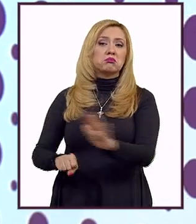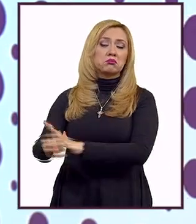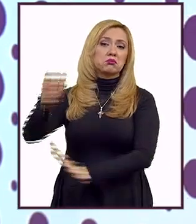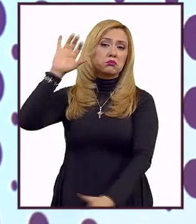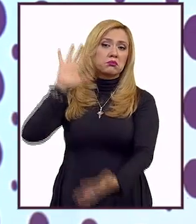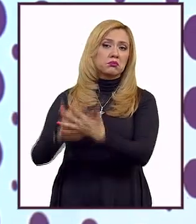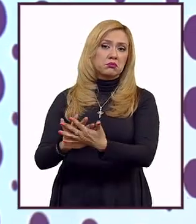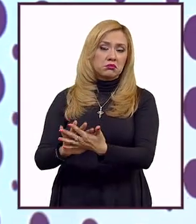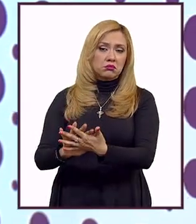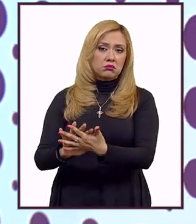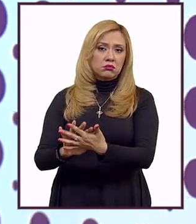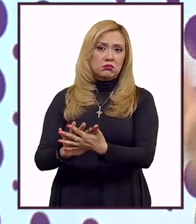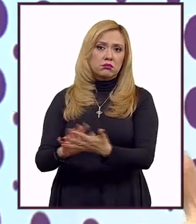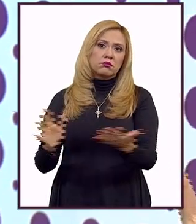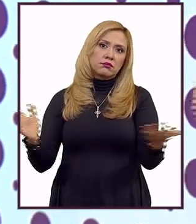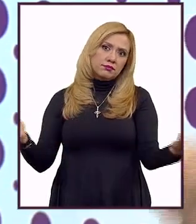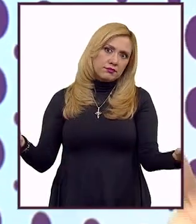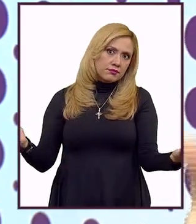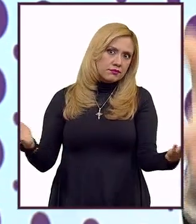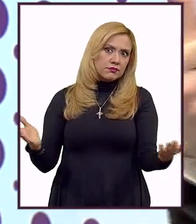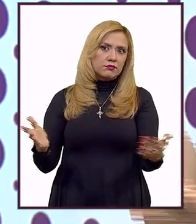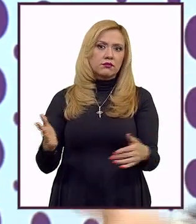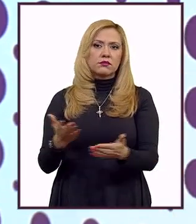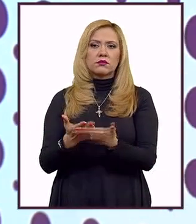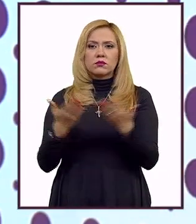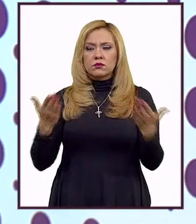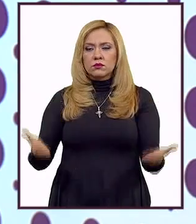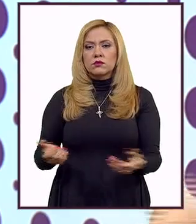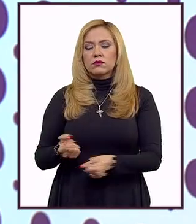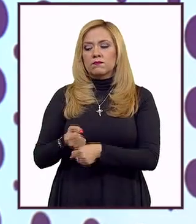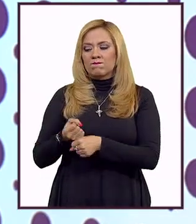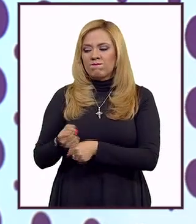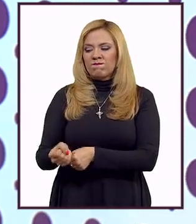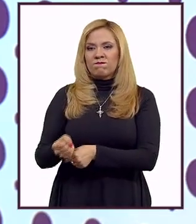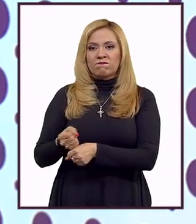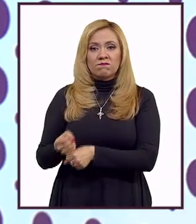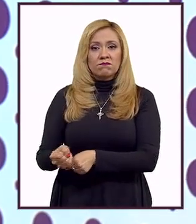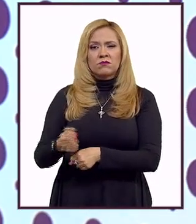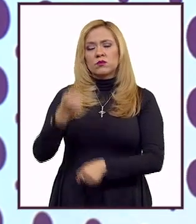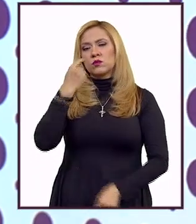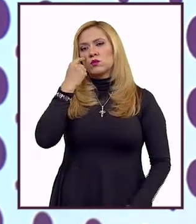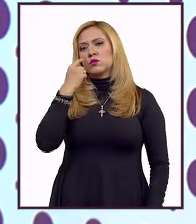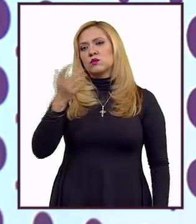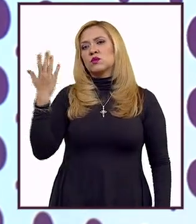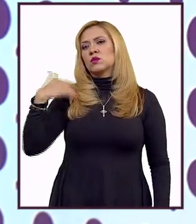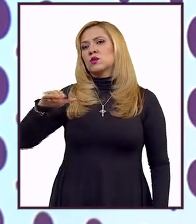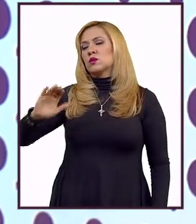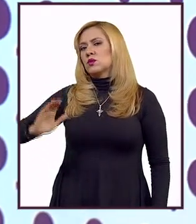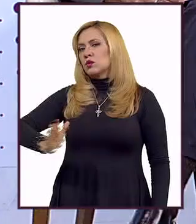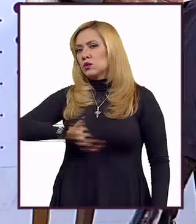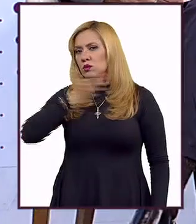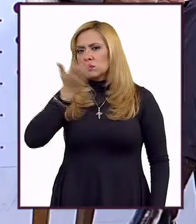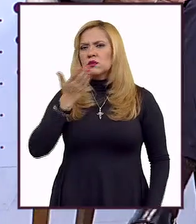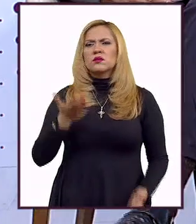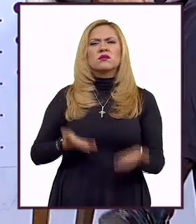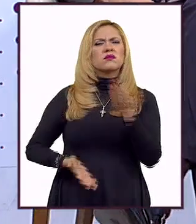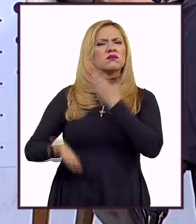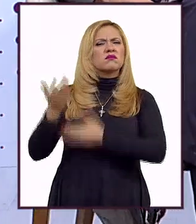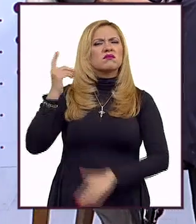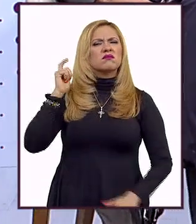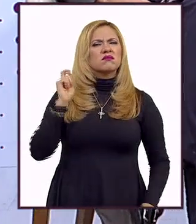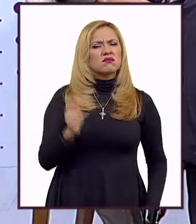a esa persona. Entonces, los incentivos para torturar a una persona eran bastante altos. ¿A qué te refieres con el sistema anterior?